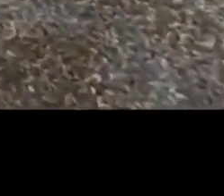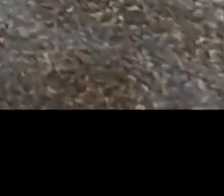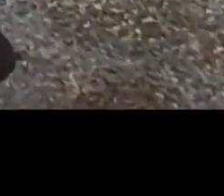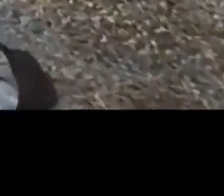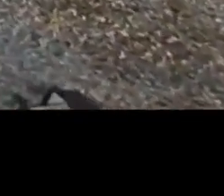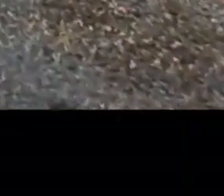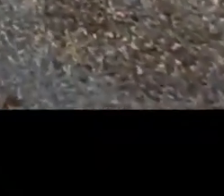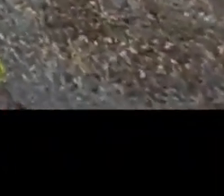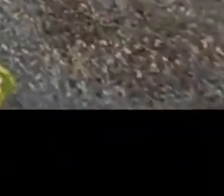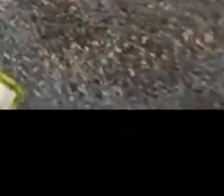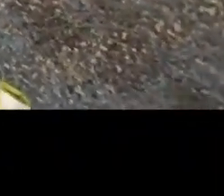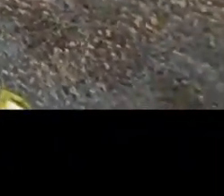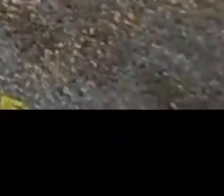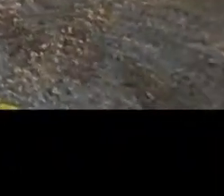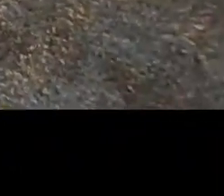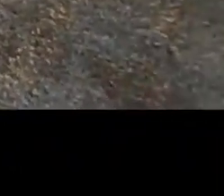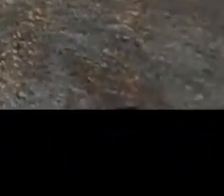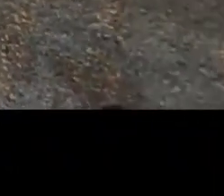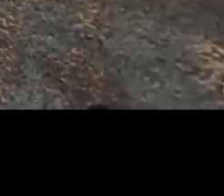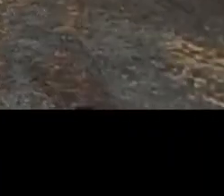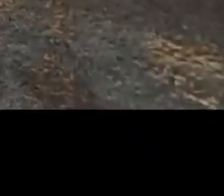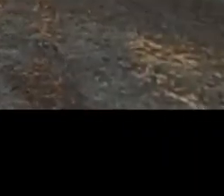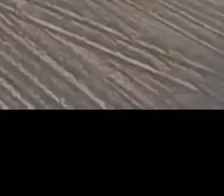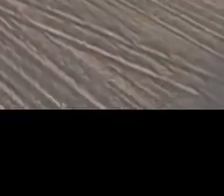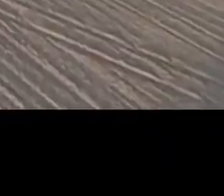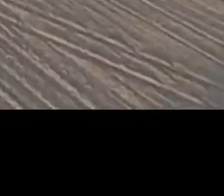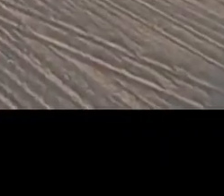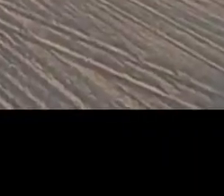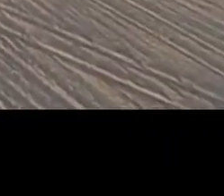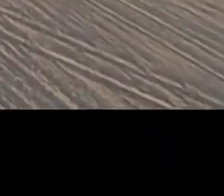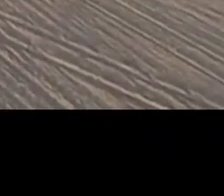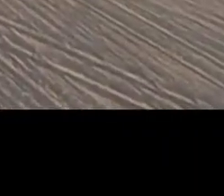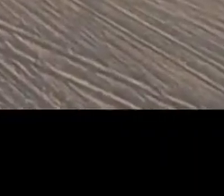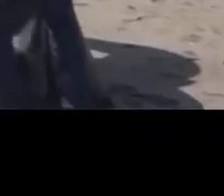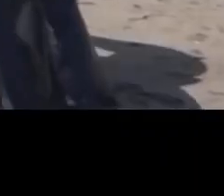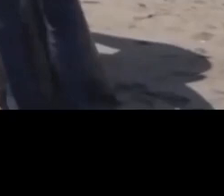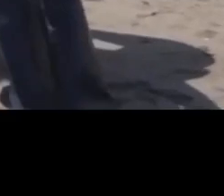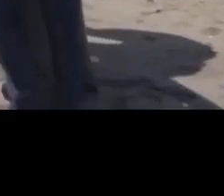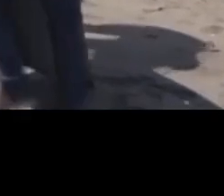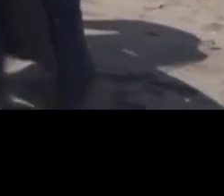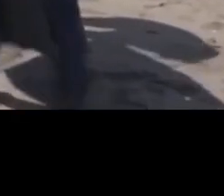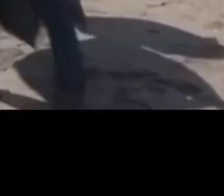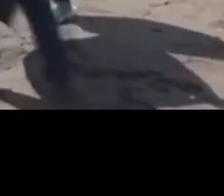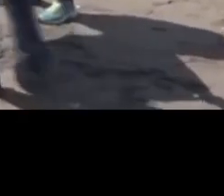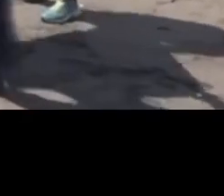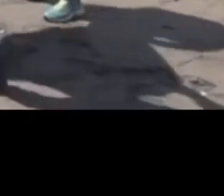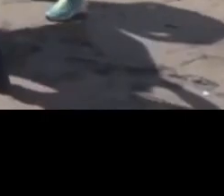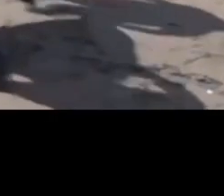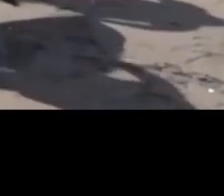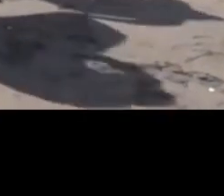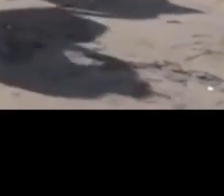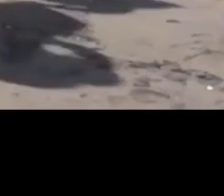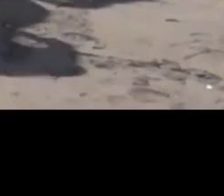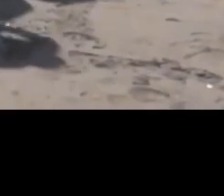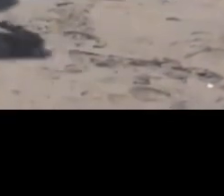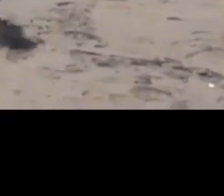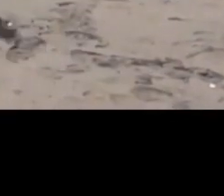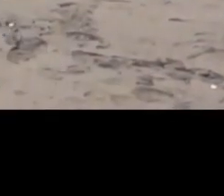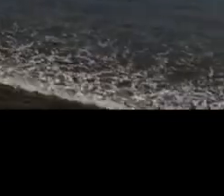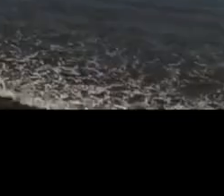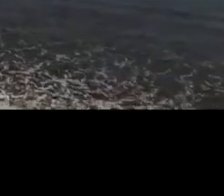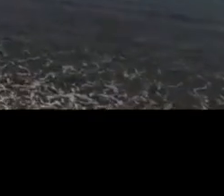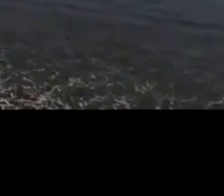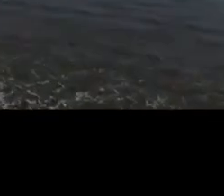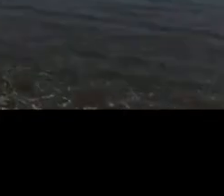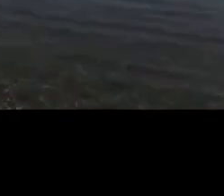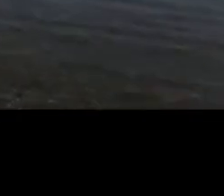Contaminación de nuestras playas. Protejamos los recursos naturales que la Madre Tierra nos da. Cuidar